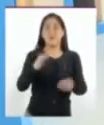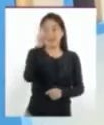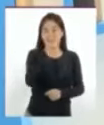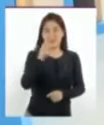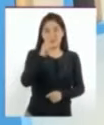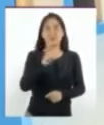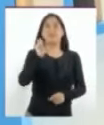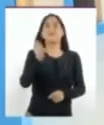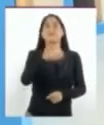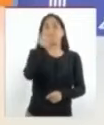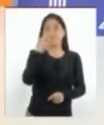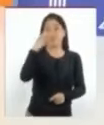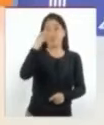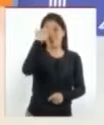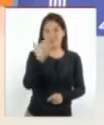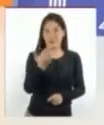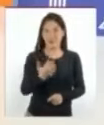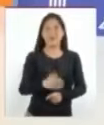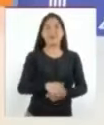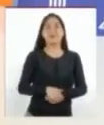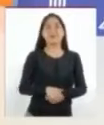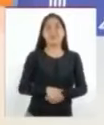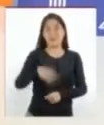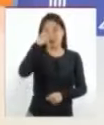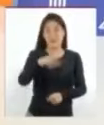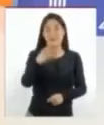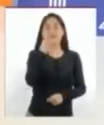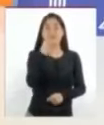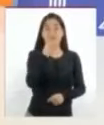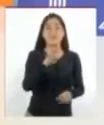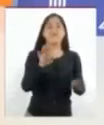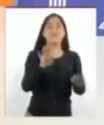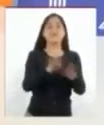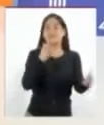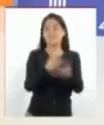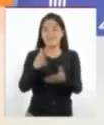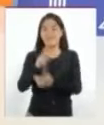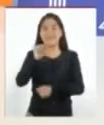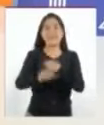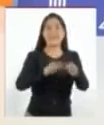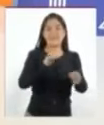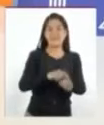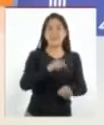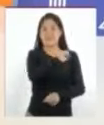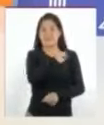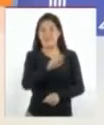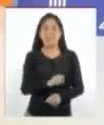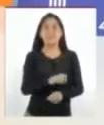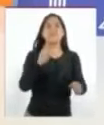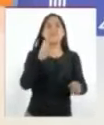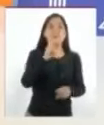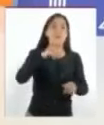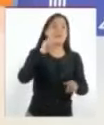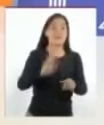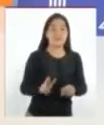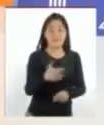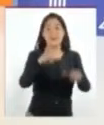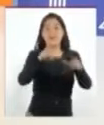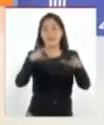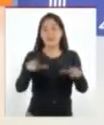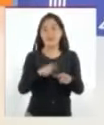lenguas y costumbres mayas. Para comer, cazaban animales salvajes, pescaban en ríos y lagunas